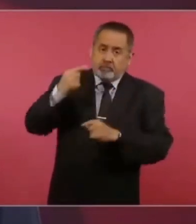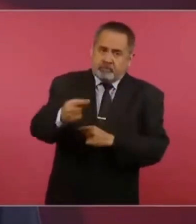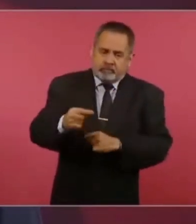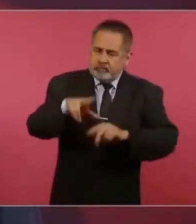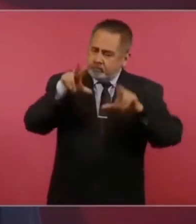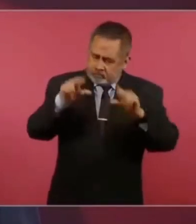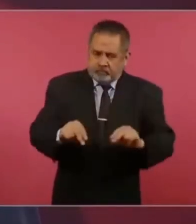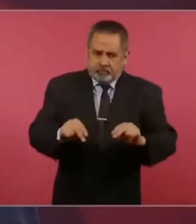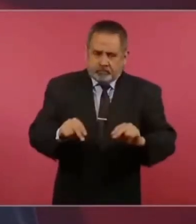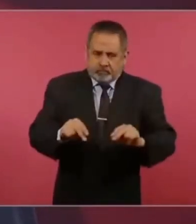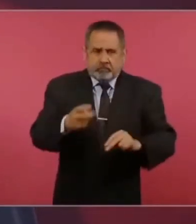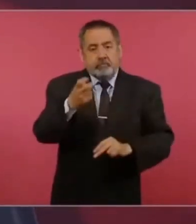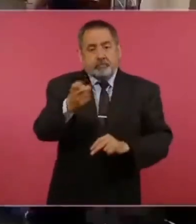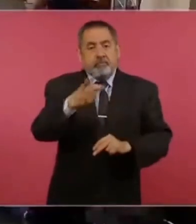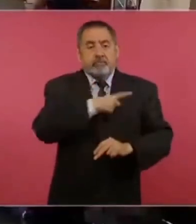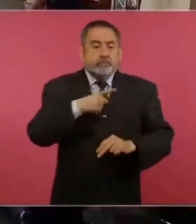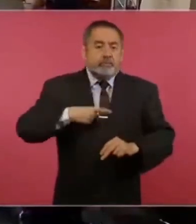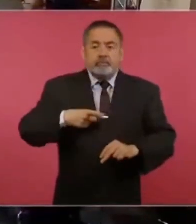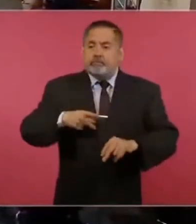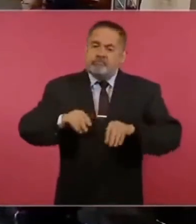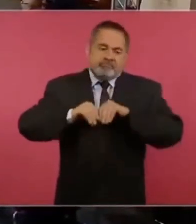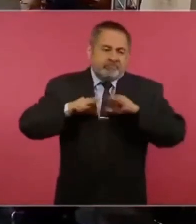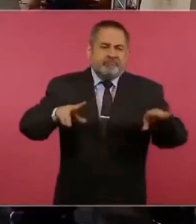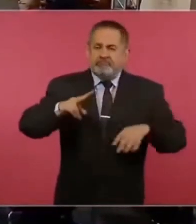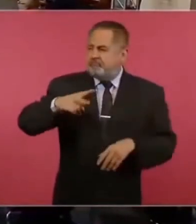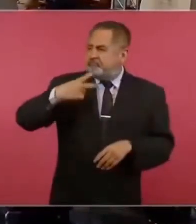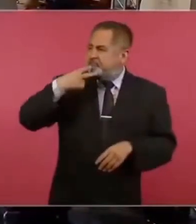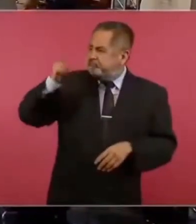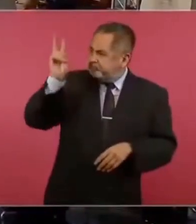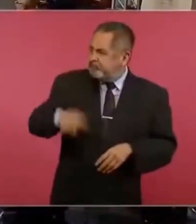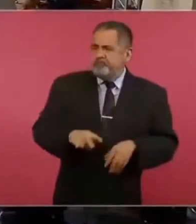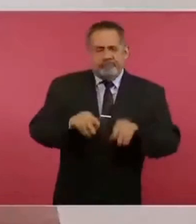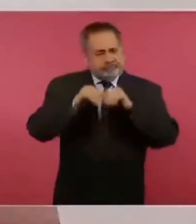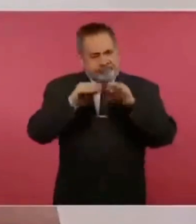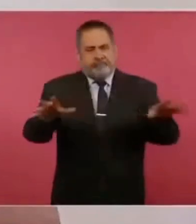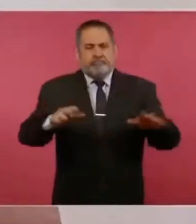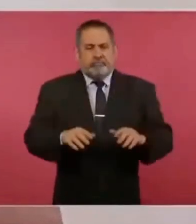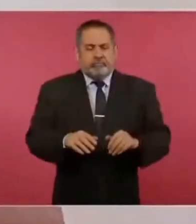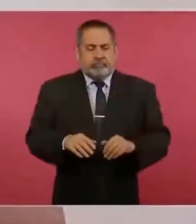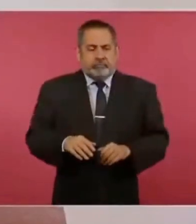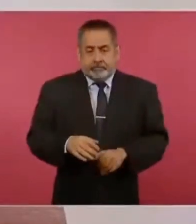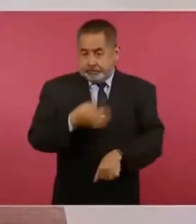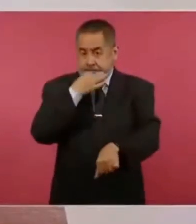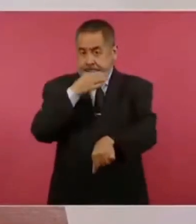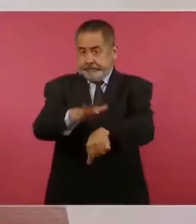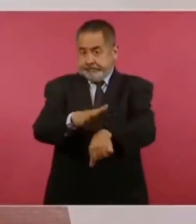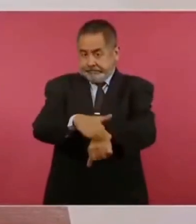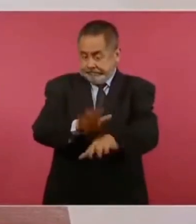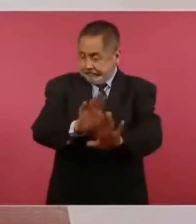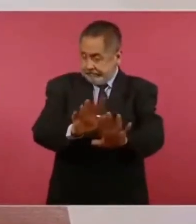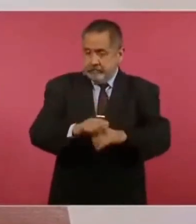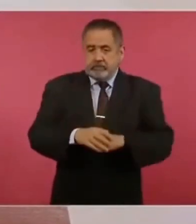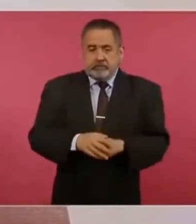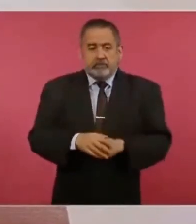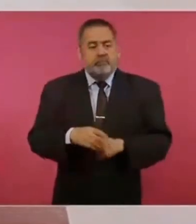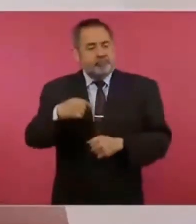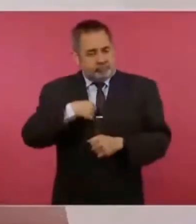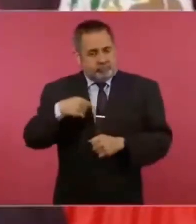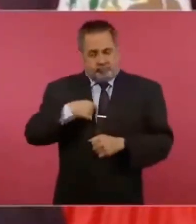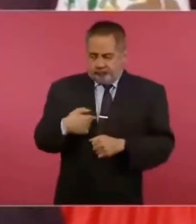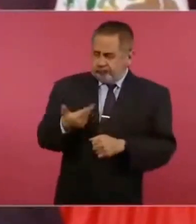Entonces se tiene que conocer la verdad. Yo les adelanto, le voy a